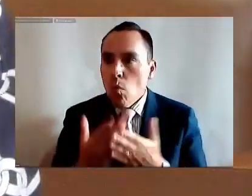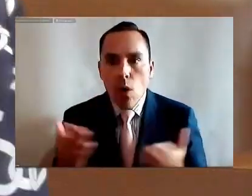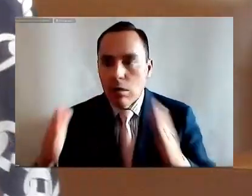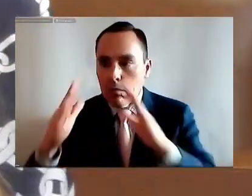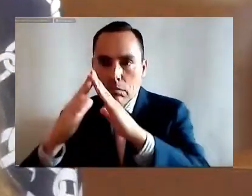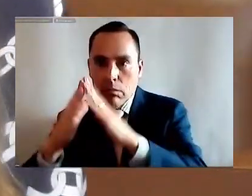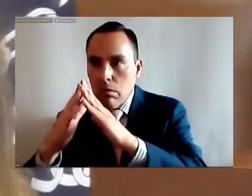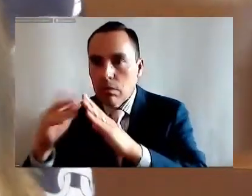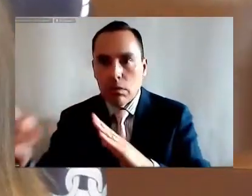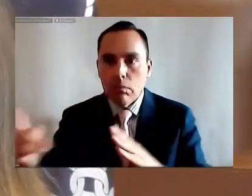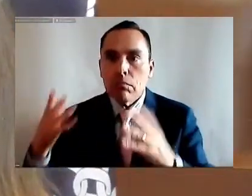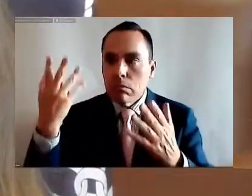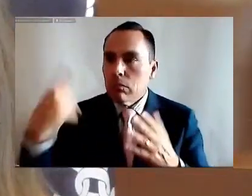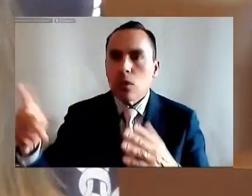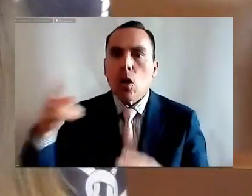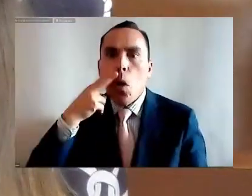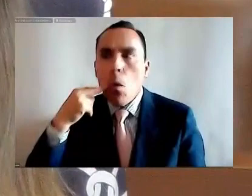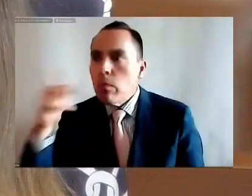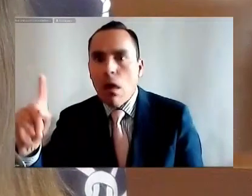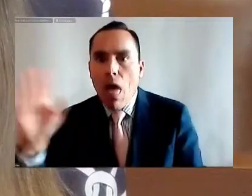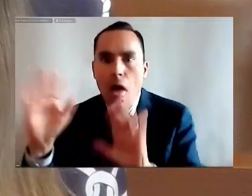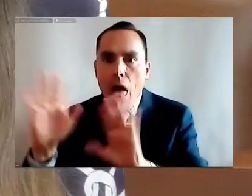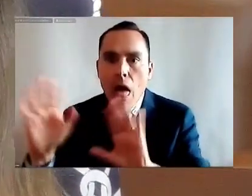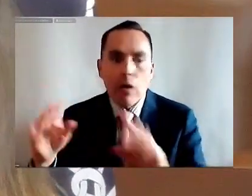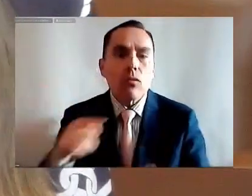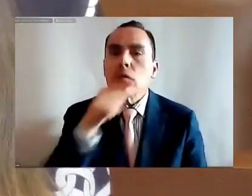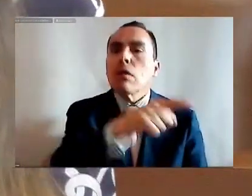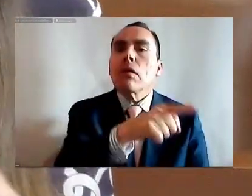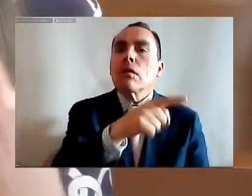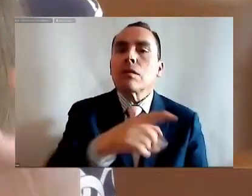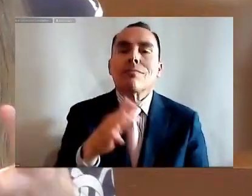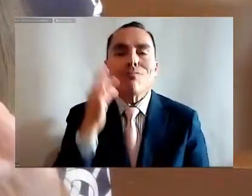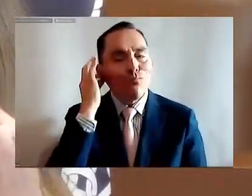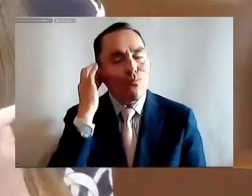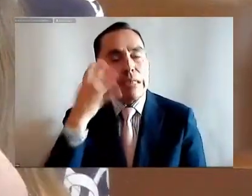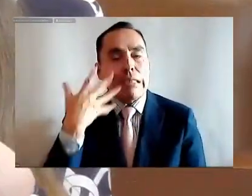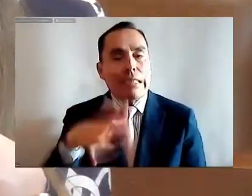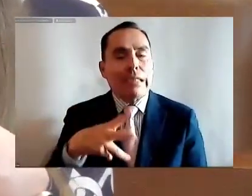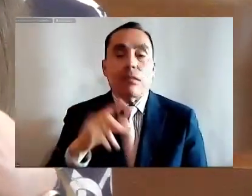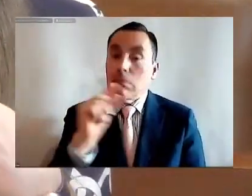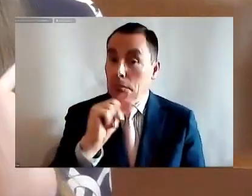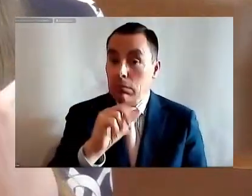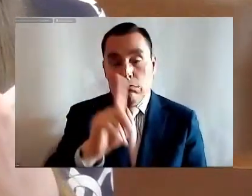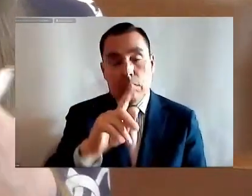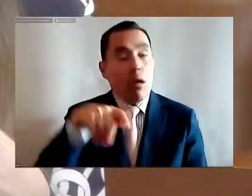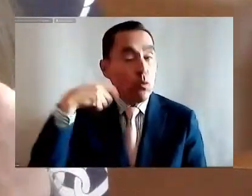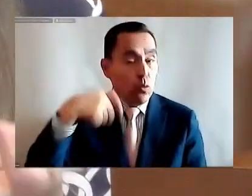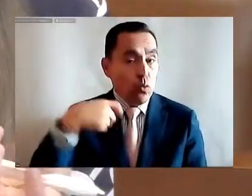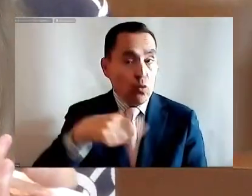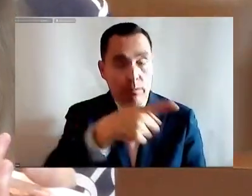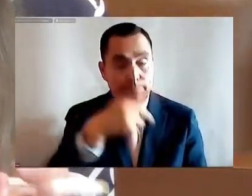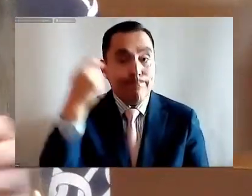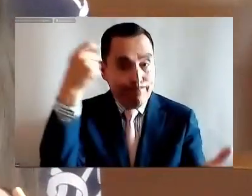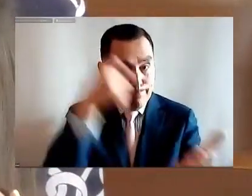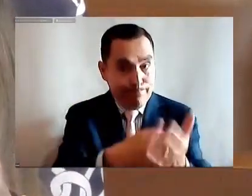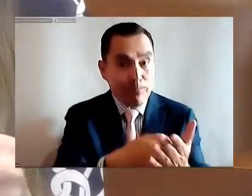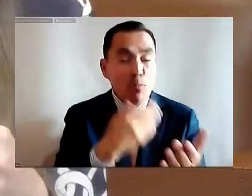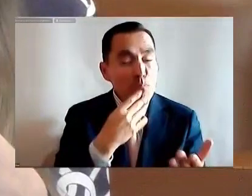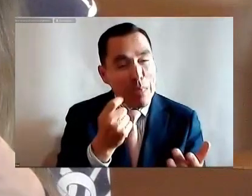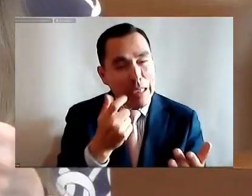¿verdad? Pero lo que llama la atención de estos casos es este reconocimiento de que lo que hace normalmente una